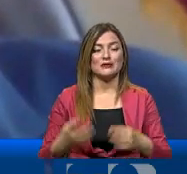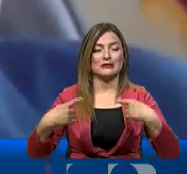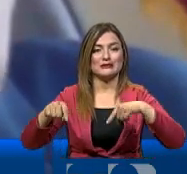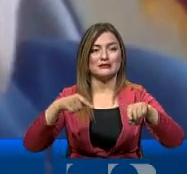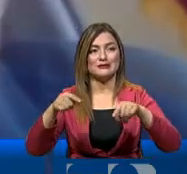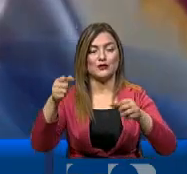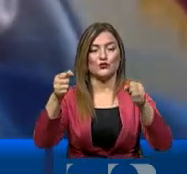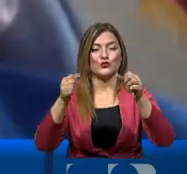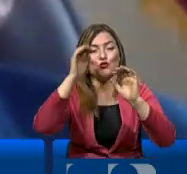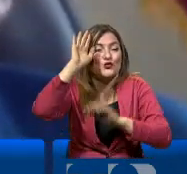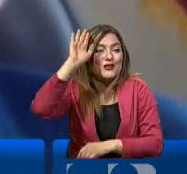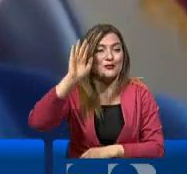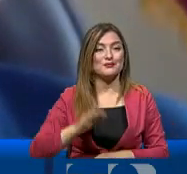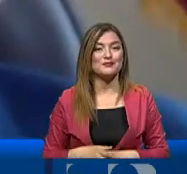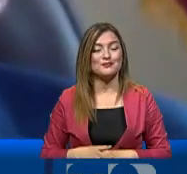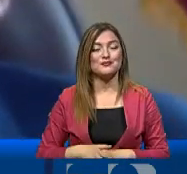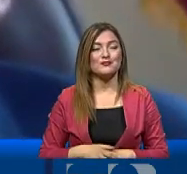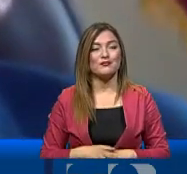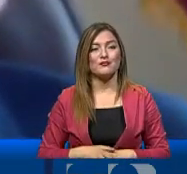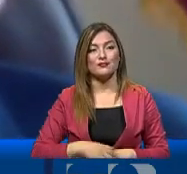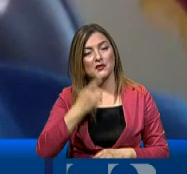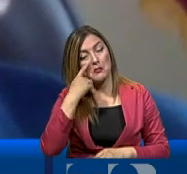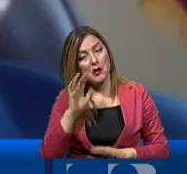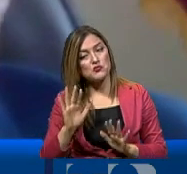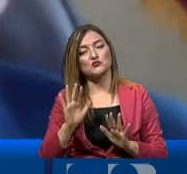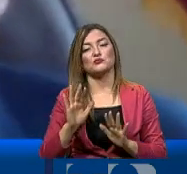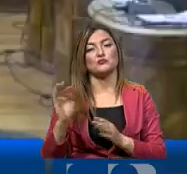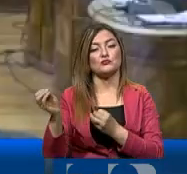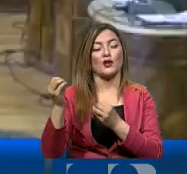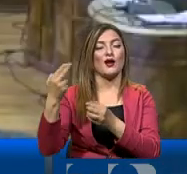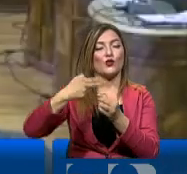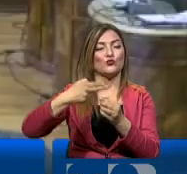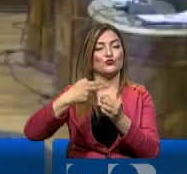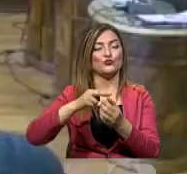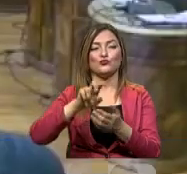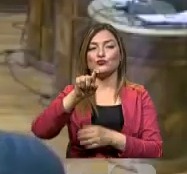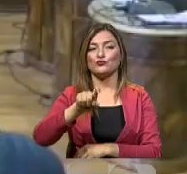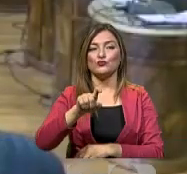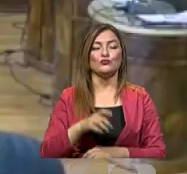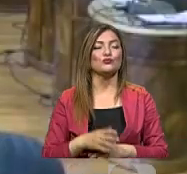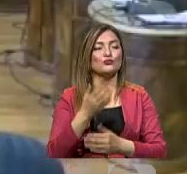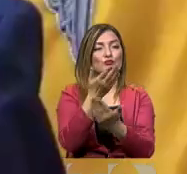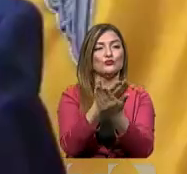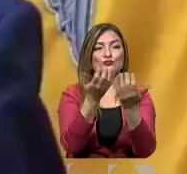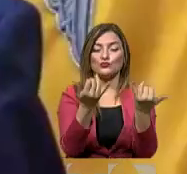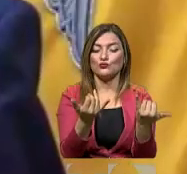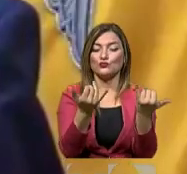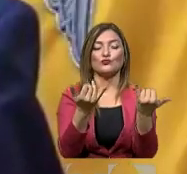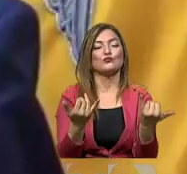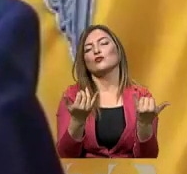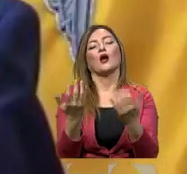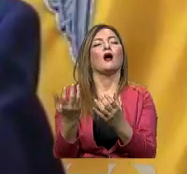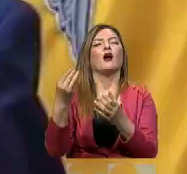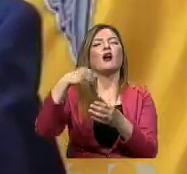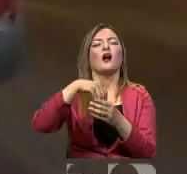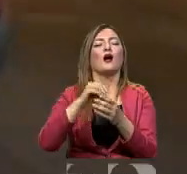es el conductor. Esperemos que tengamos el quórum necesario. Una de las propuestas que se presentará hoy es conformar una